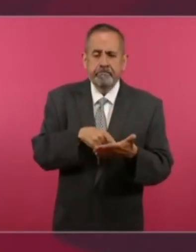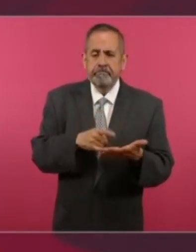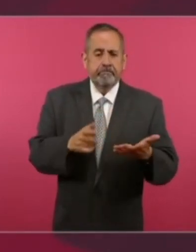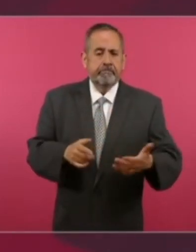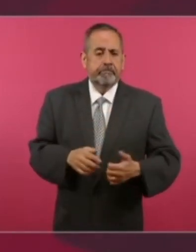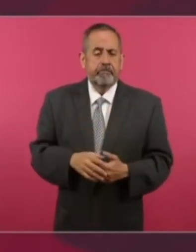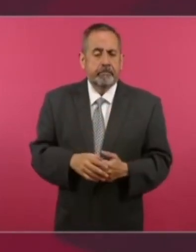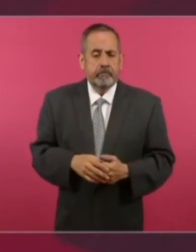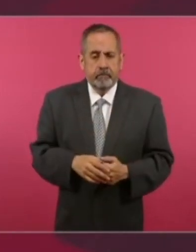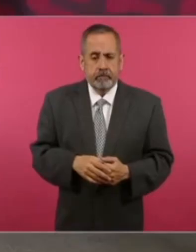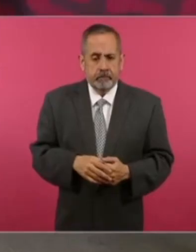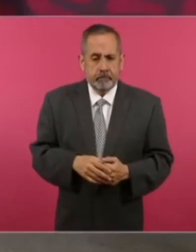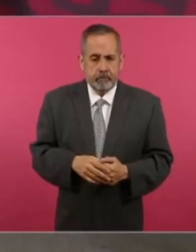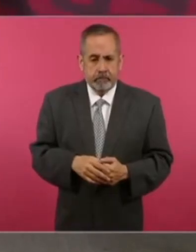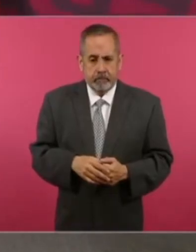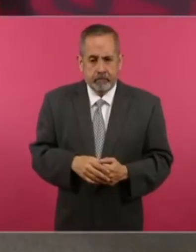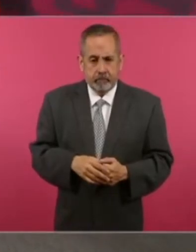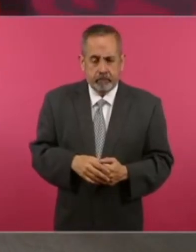de que